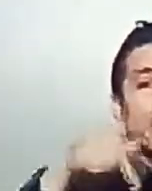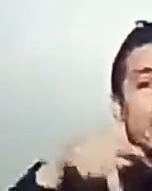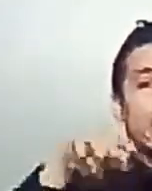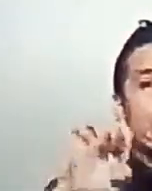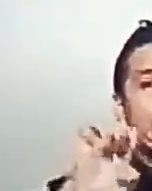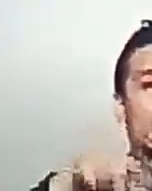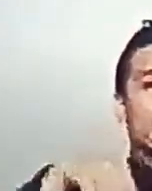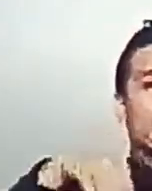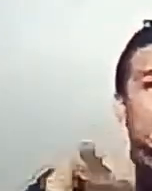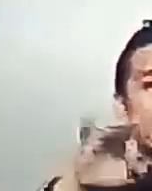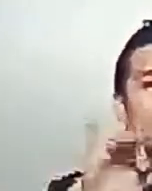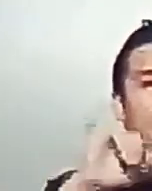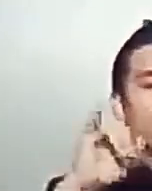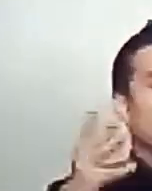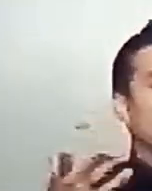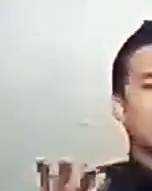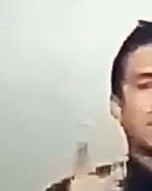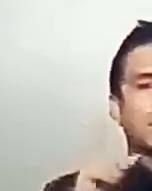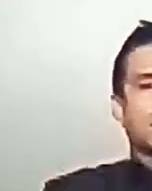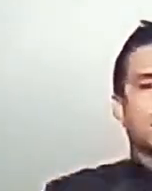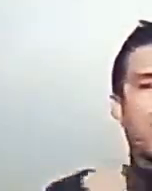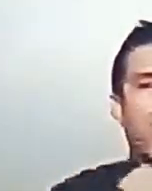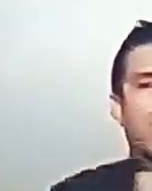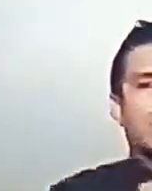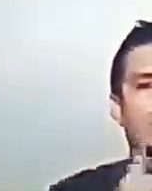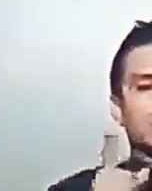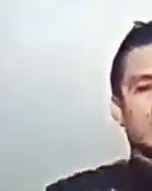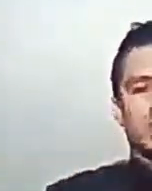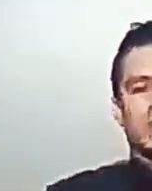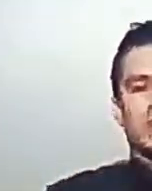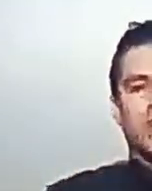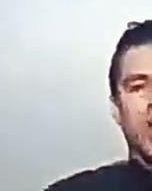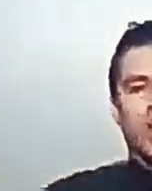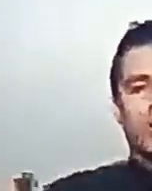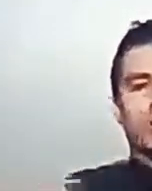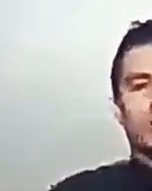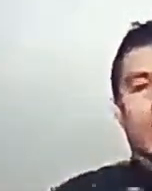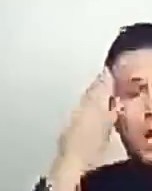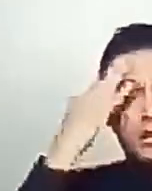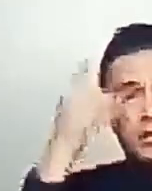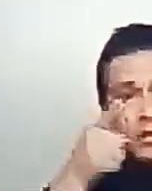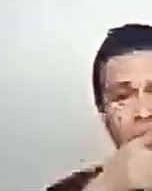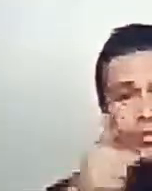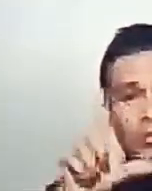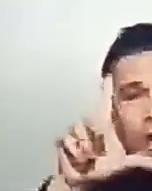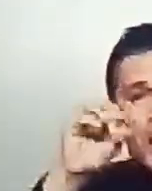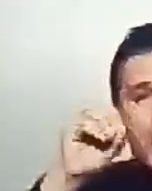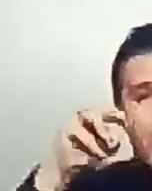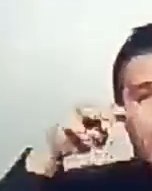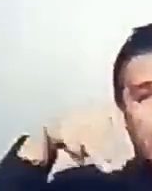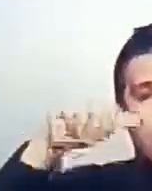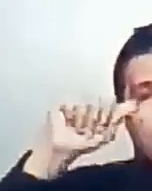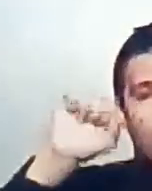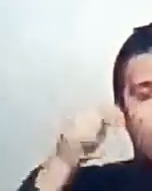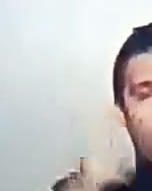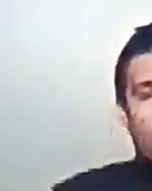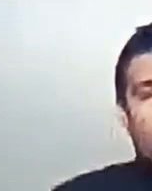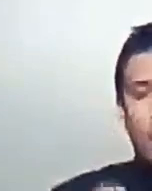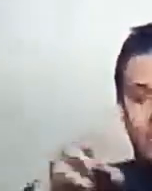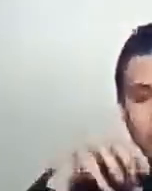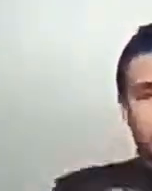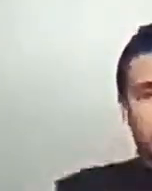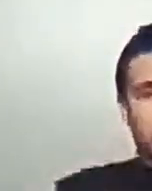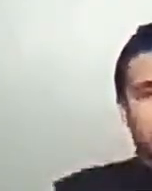acceso igualitario, ¿a qué? A la información y al conocimiento. ¿Sabían ustedes que en Lomas de Sargentillo hay un centro de cómputo de la prefectura